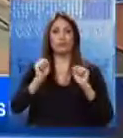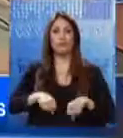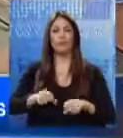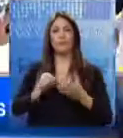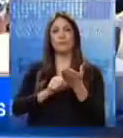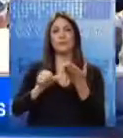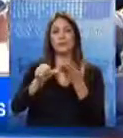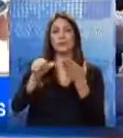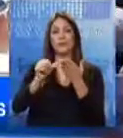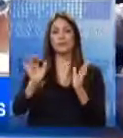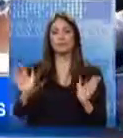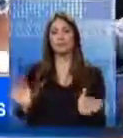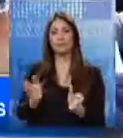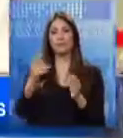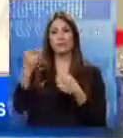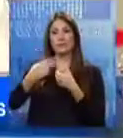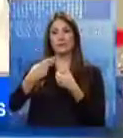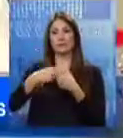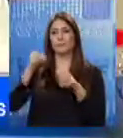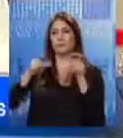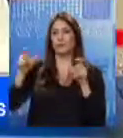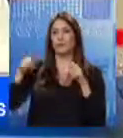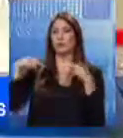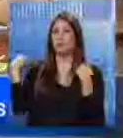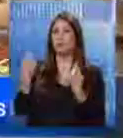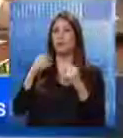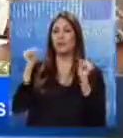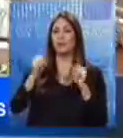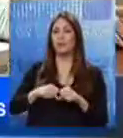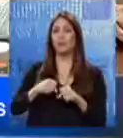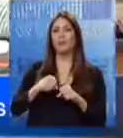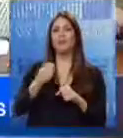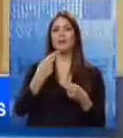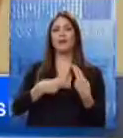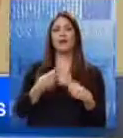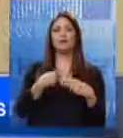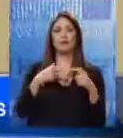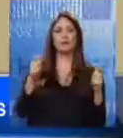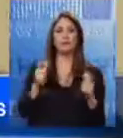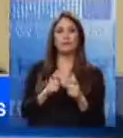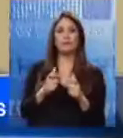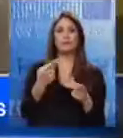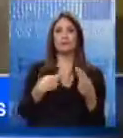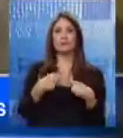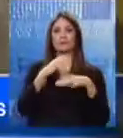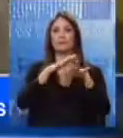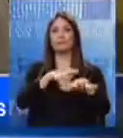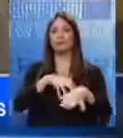e impulsar la participación organizativa de los pequeños y medianos agricultores.